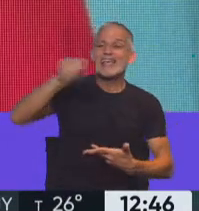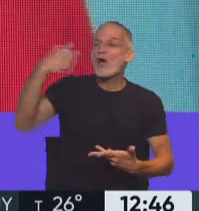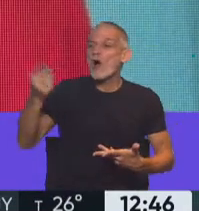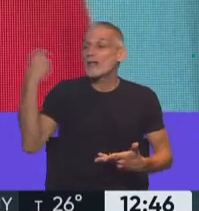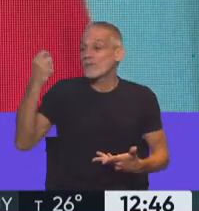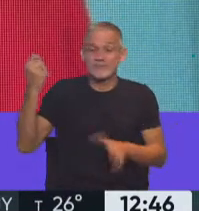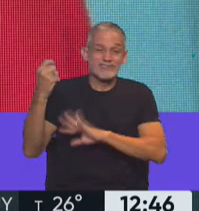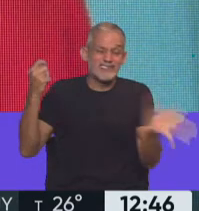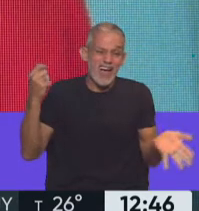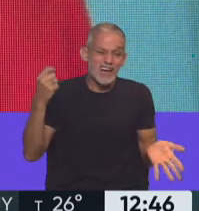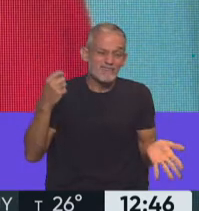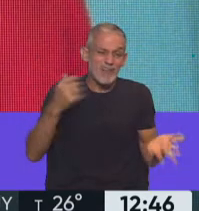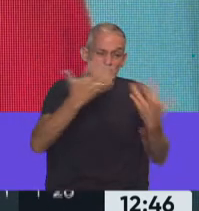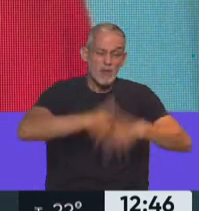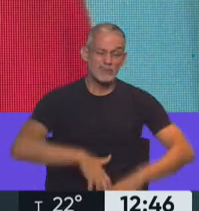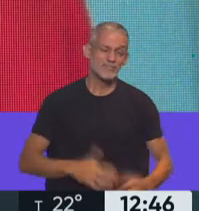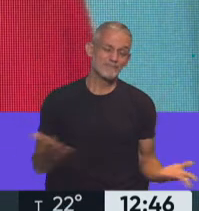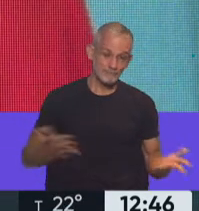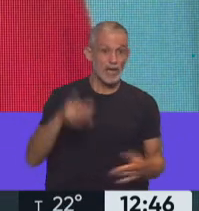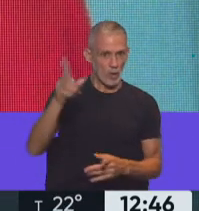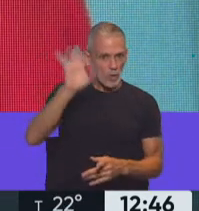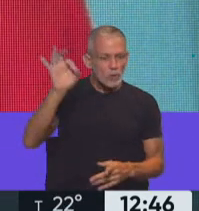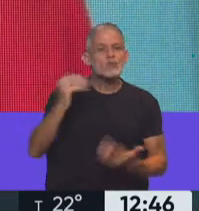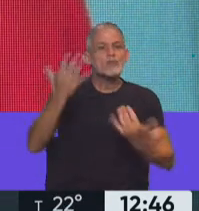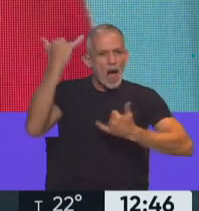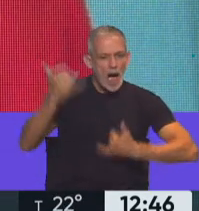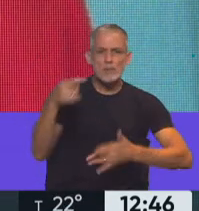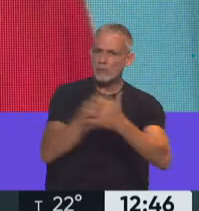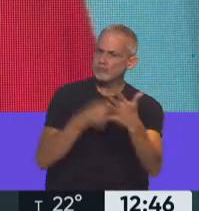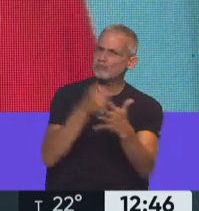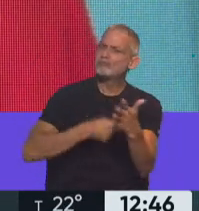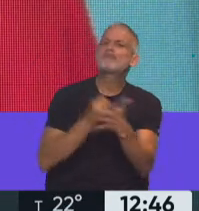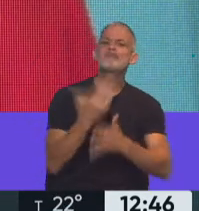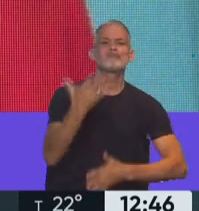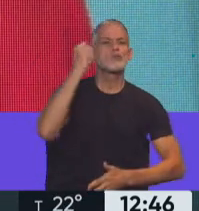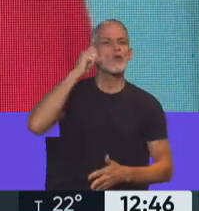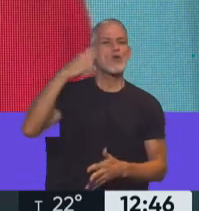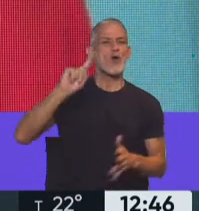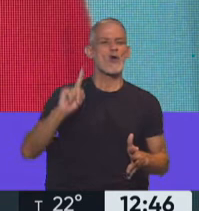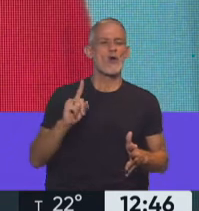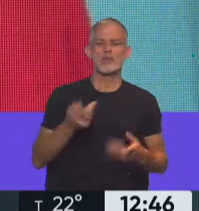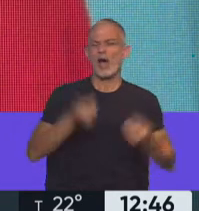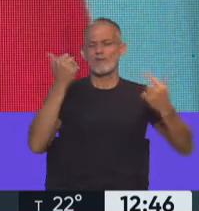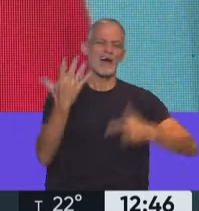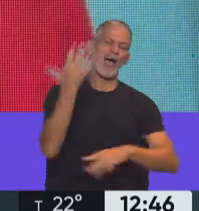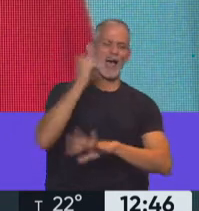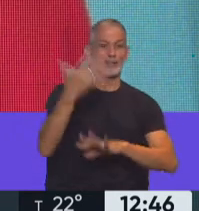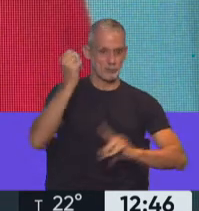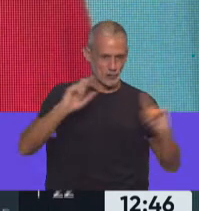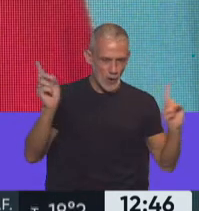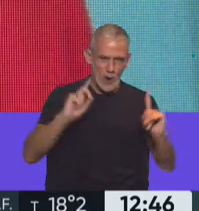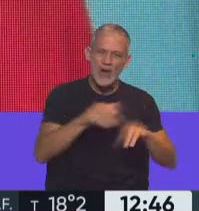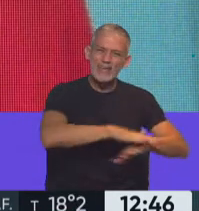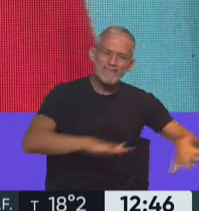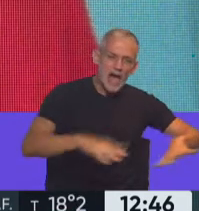bueno ella tuvo la oportunidad realmente la tuvo porque perdió mucho para eso nada le fue gratis tuvo una vida y una infancia